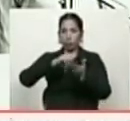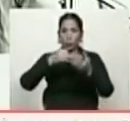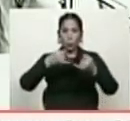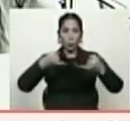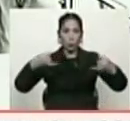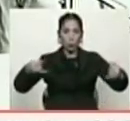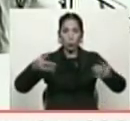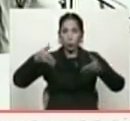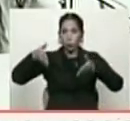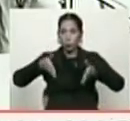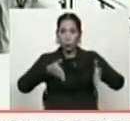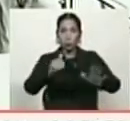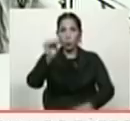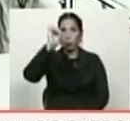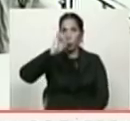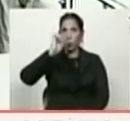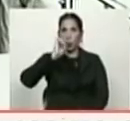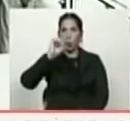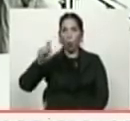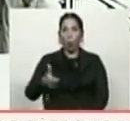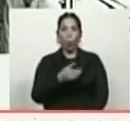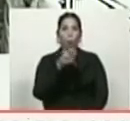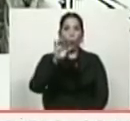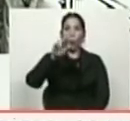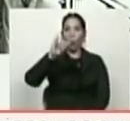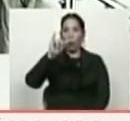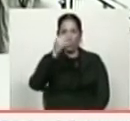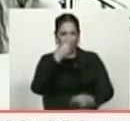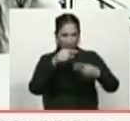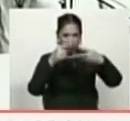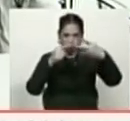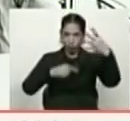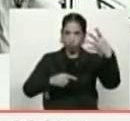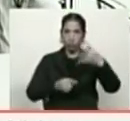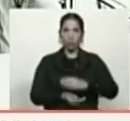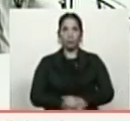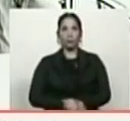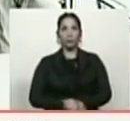la central hidroeléctrica de Caruachi y la central hidroeléctrica